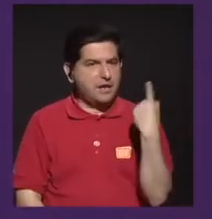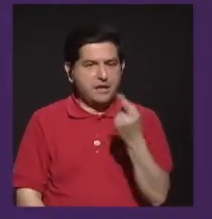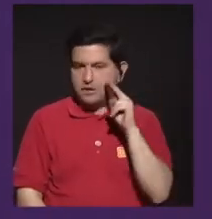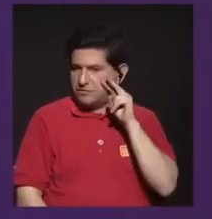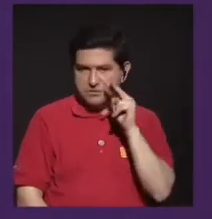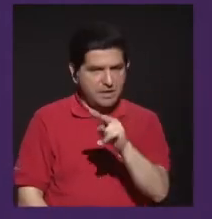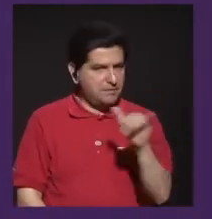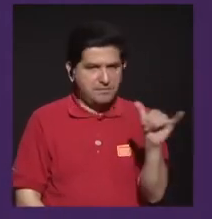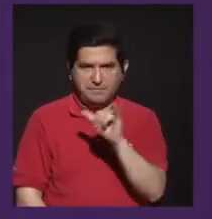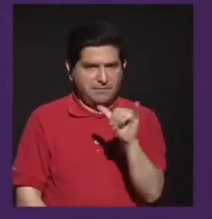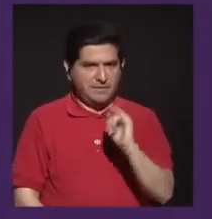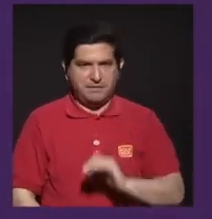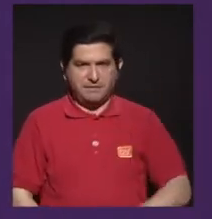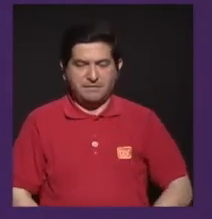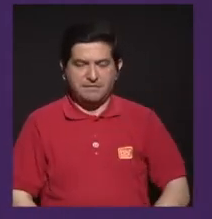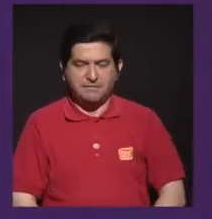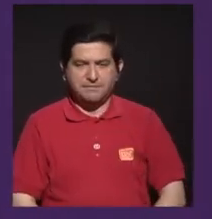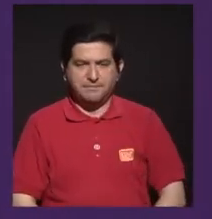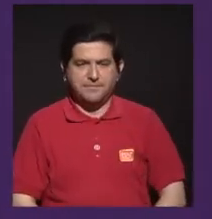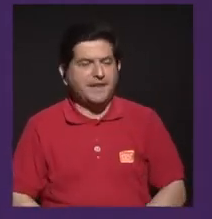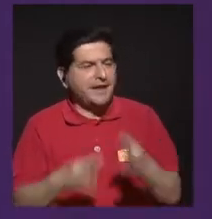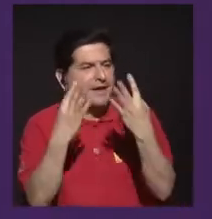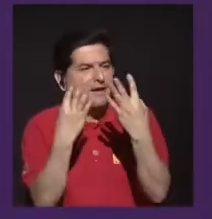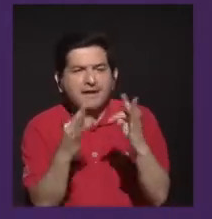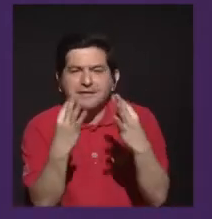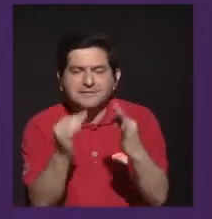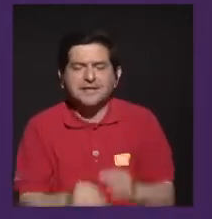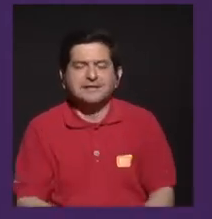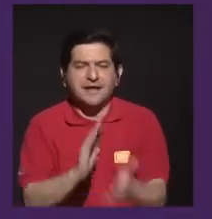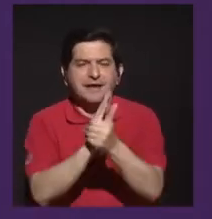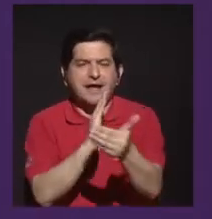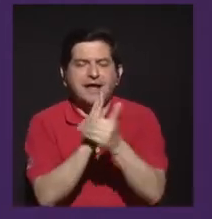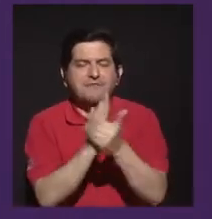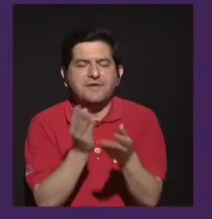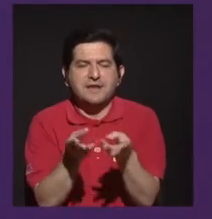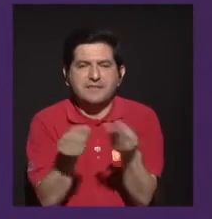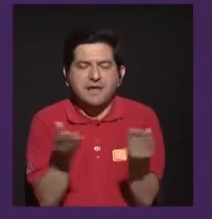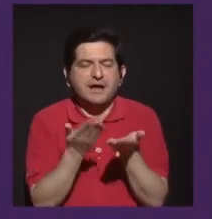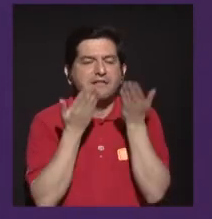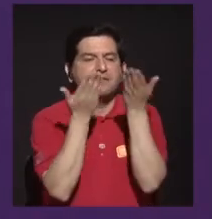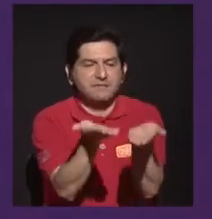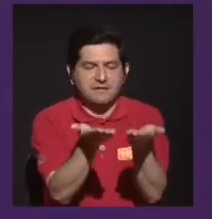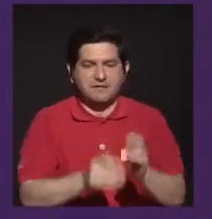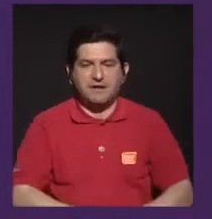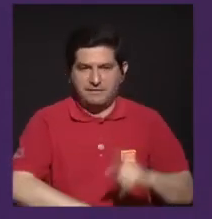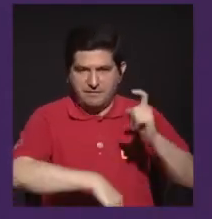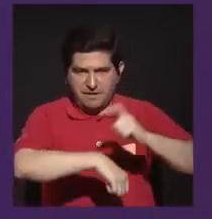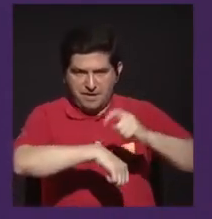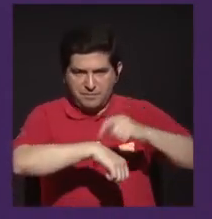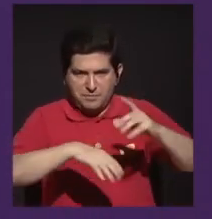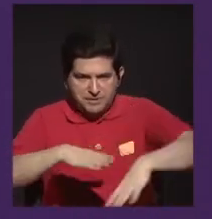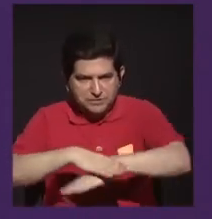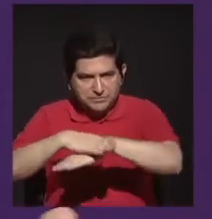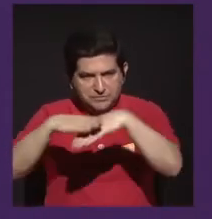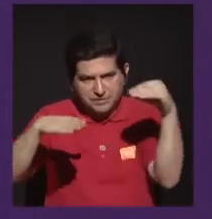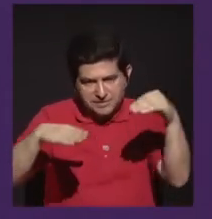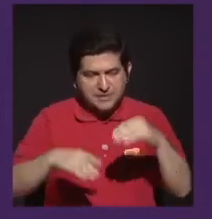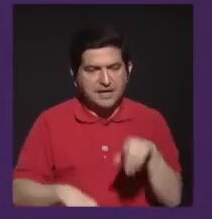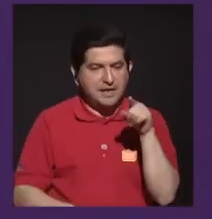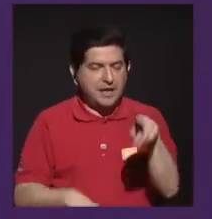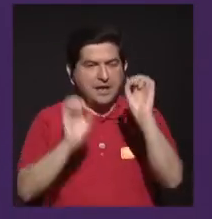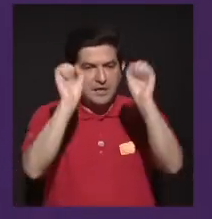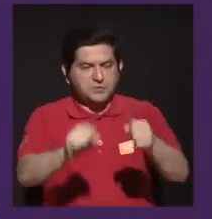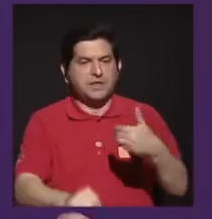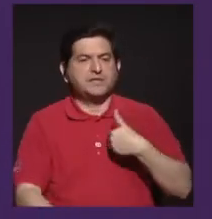así. Es poder crear capacidades productivas para que cuando salgan realmente salgan a